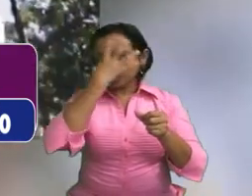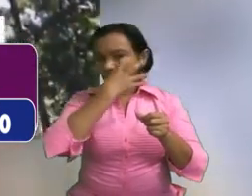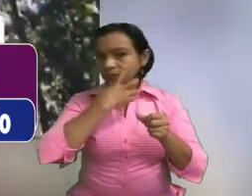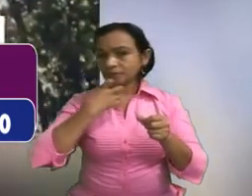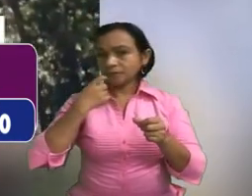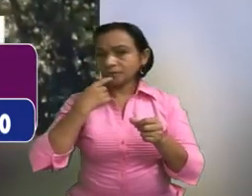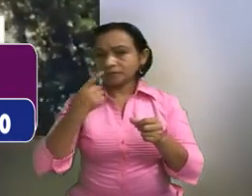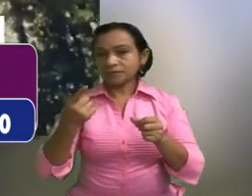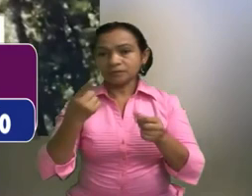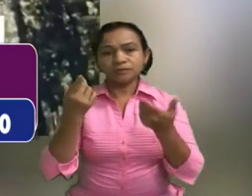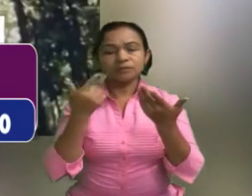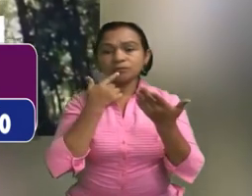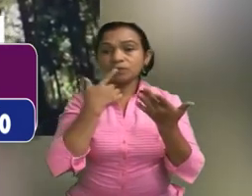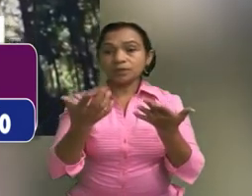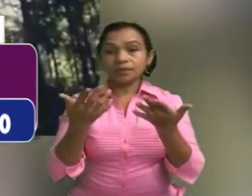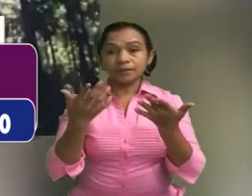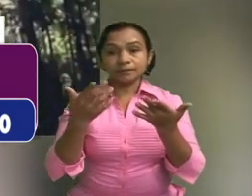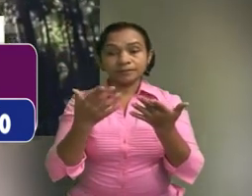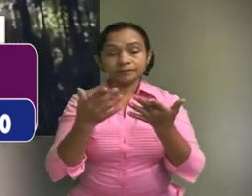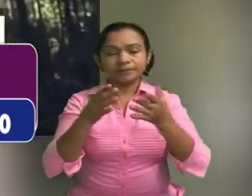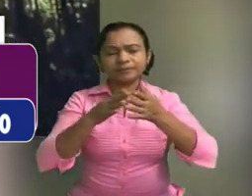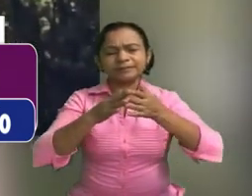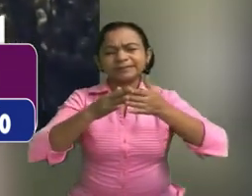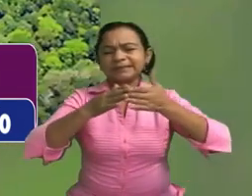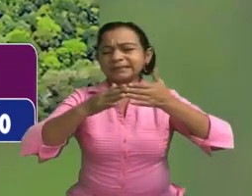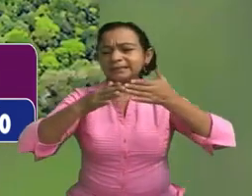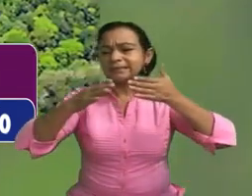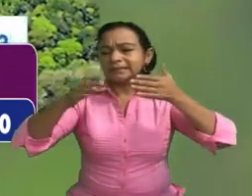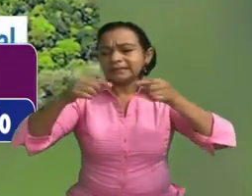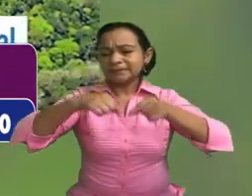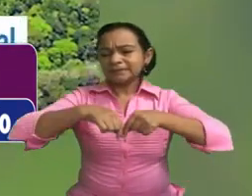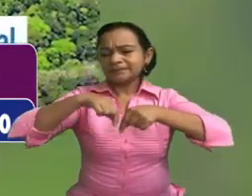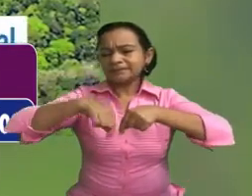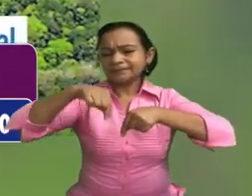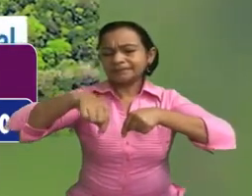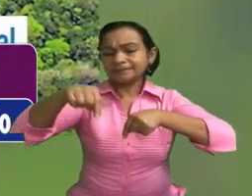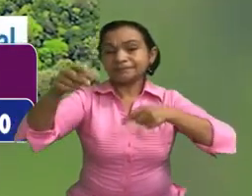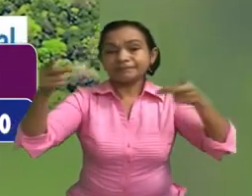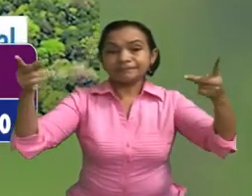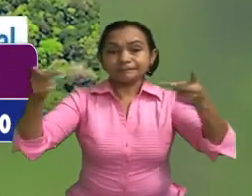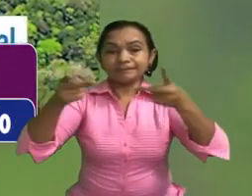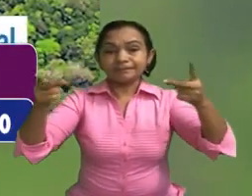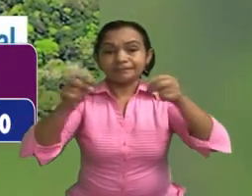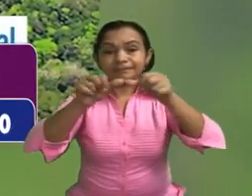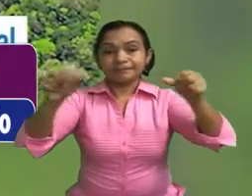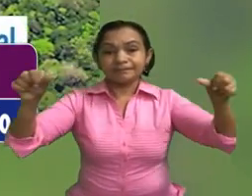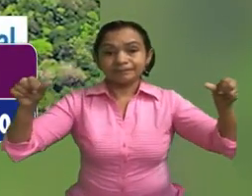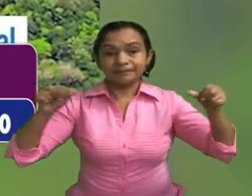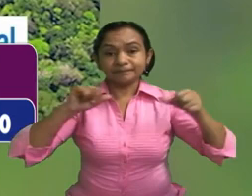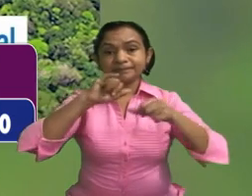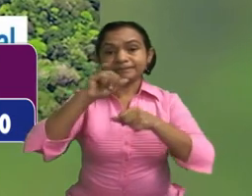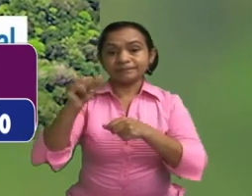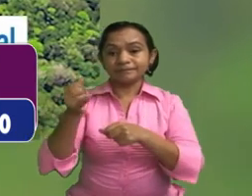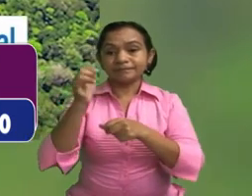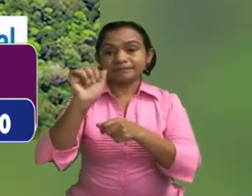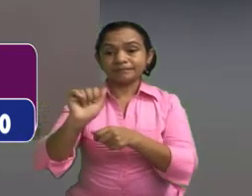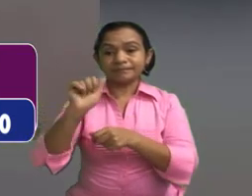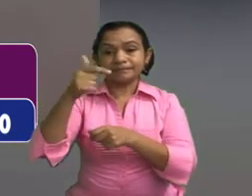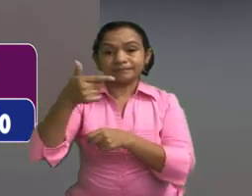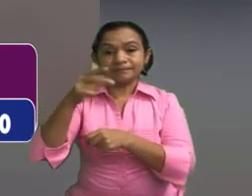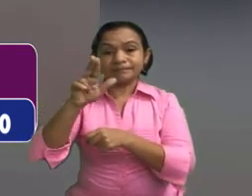donde le llamamos corredor en la extensión de todo el territorio donde el jaguar vive, que pasa de un lugar a otro, ya